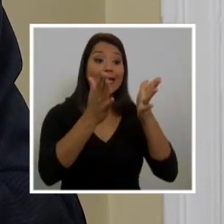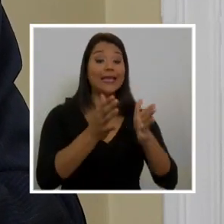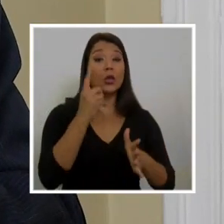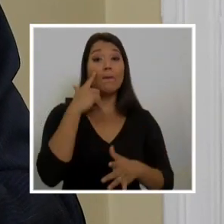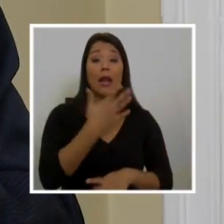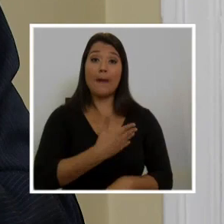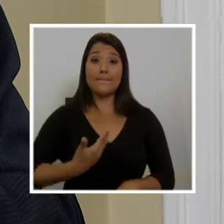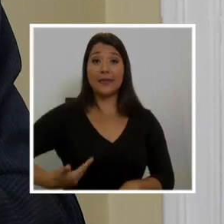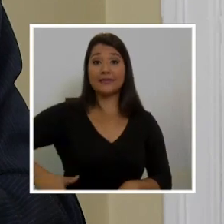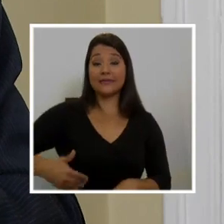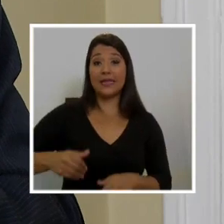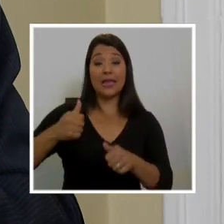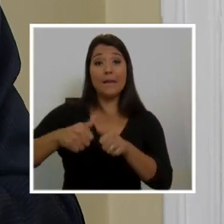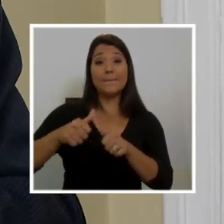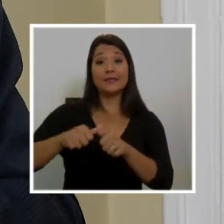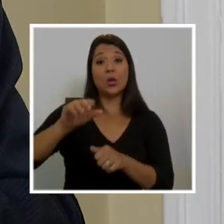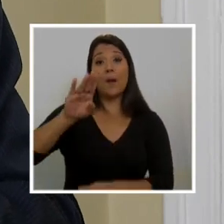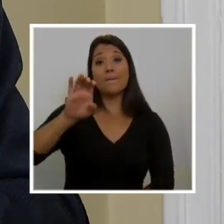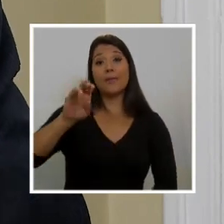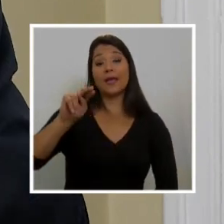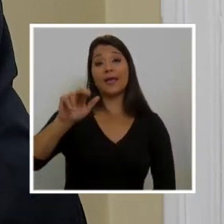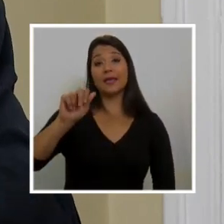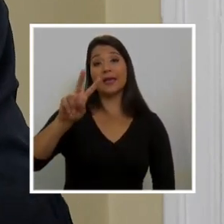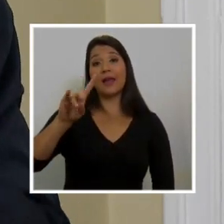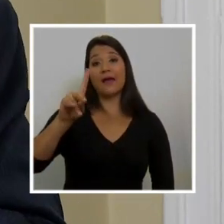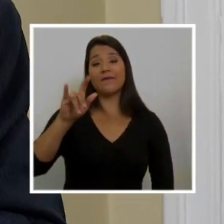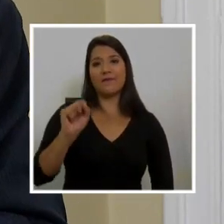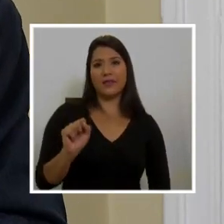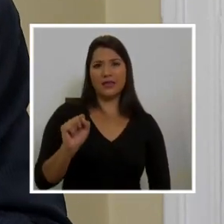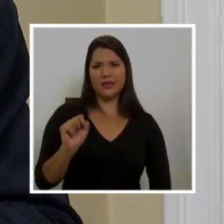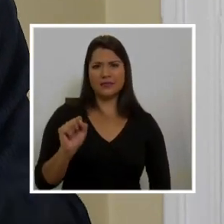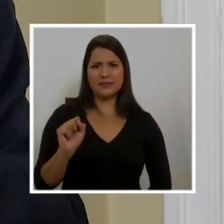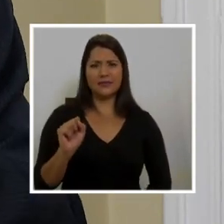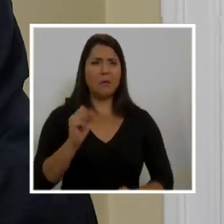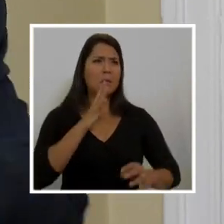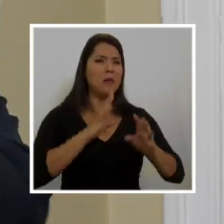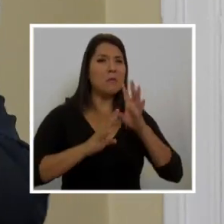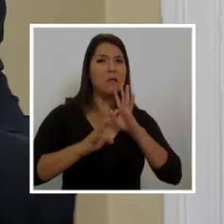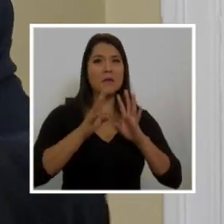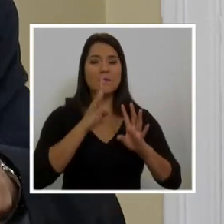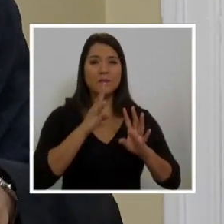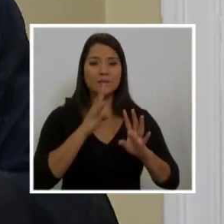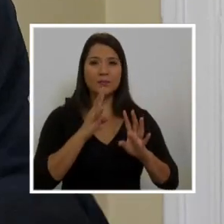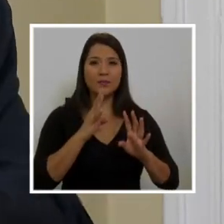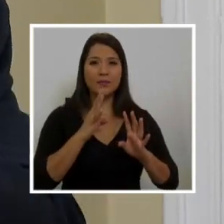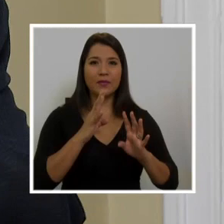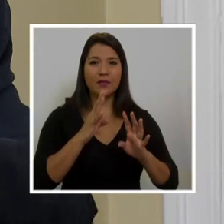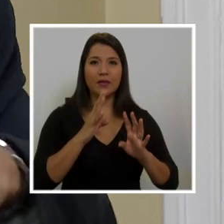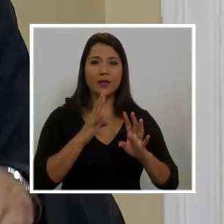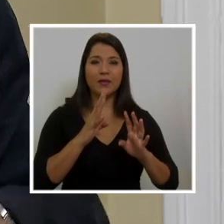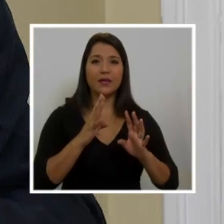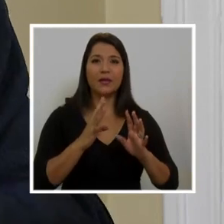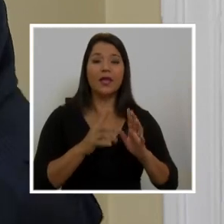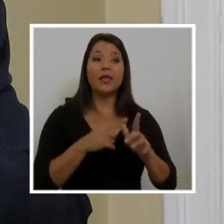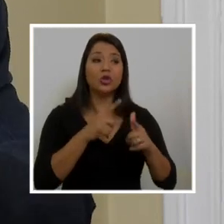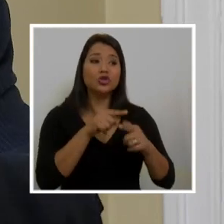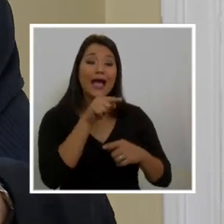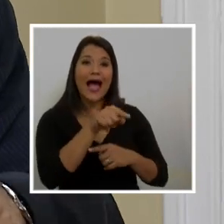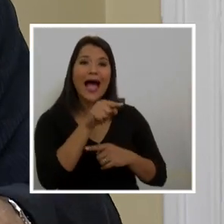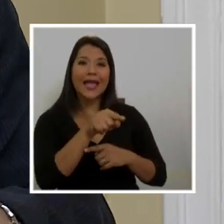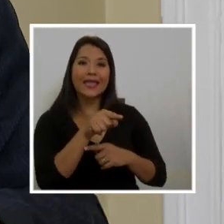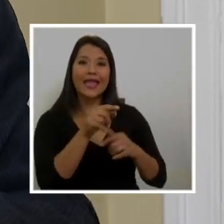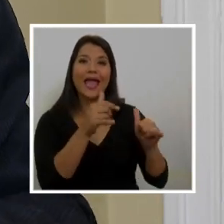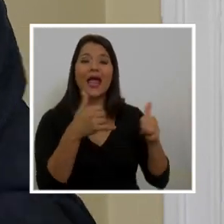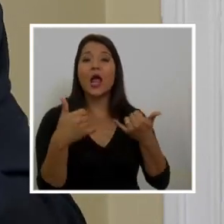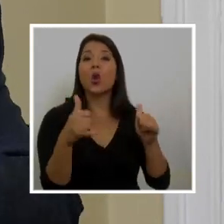presidencia, Benavides... Con mayores posibilidades, ¿sí? Entonces, en eso estaba diciendo, en esa triada está el juego en estos